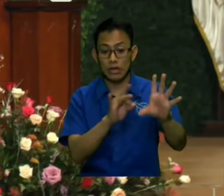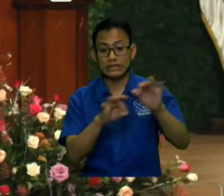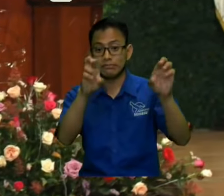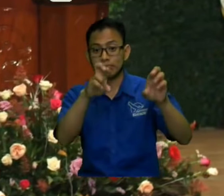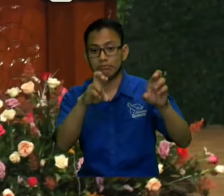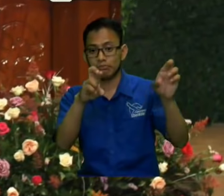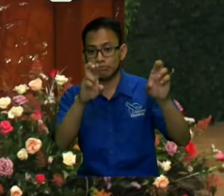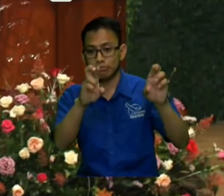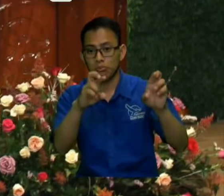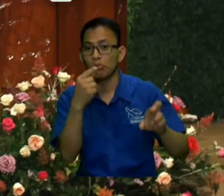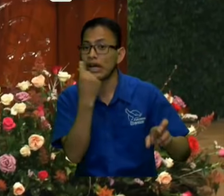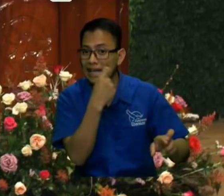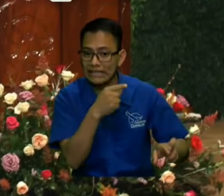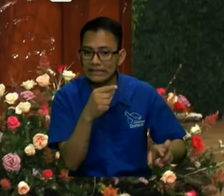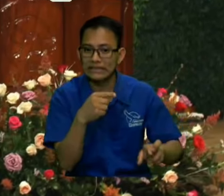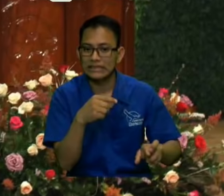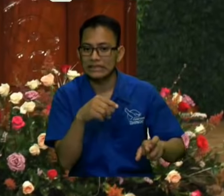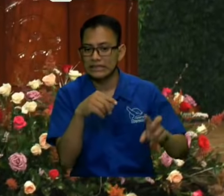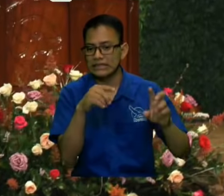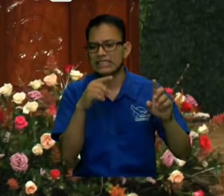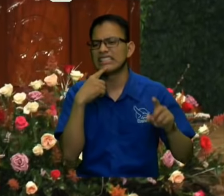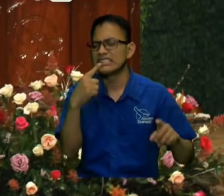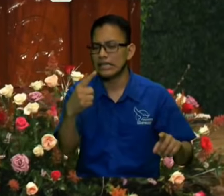igual. ¿No es cierto?